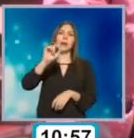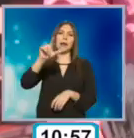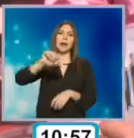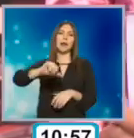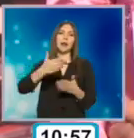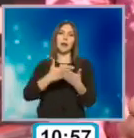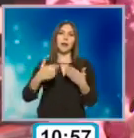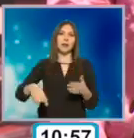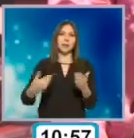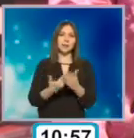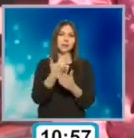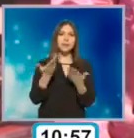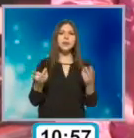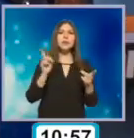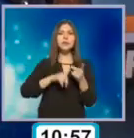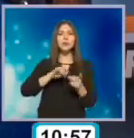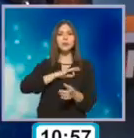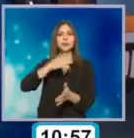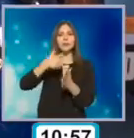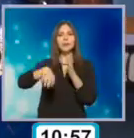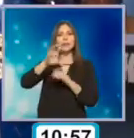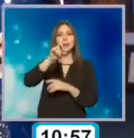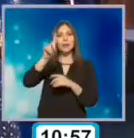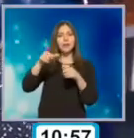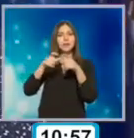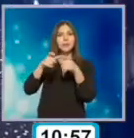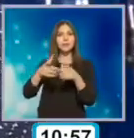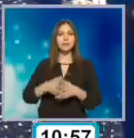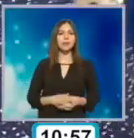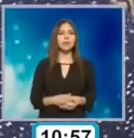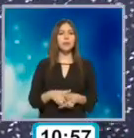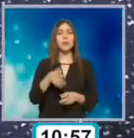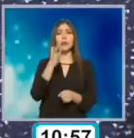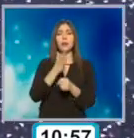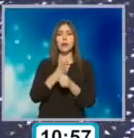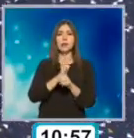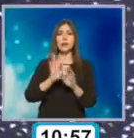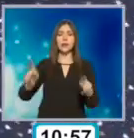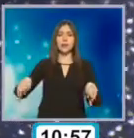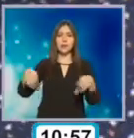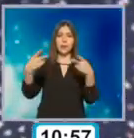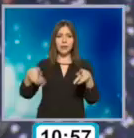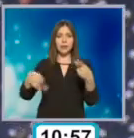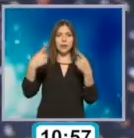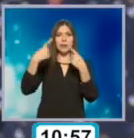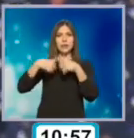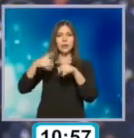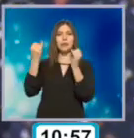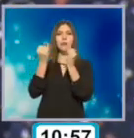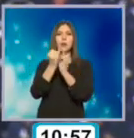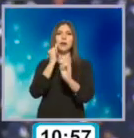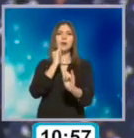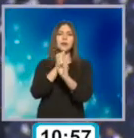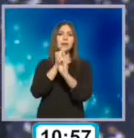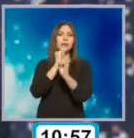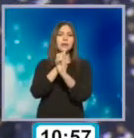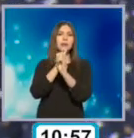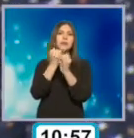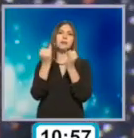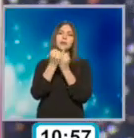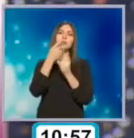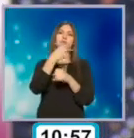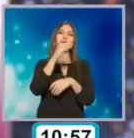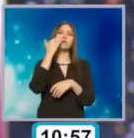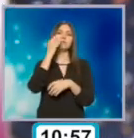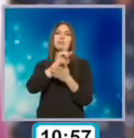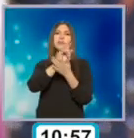mañana. ¿Y dónde podemos conseguir su material discográfico? Cuéntenme. Mira, ahorita ya está en tiendas y en todas las tiendas digitales y sobre todo en nuestras redes sociales